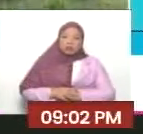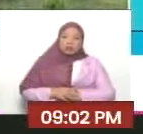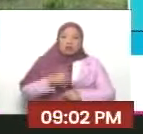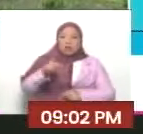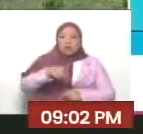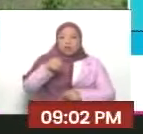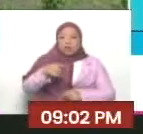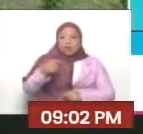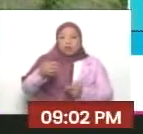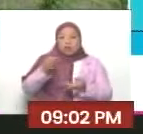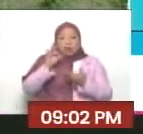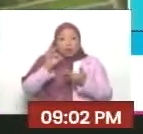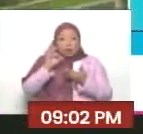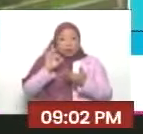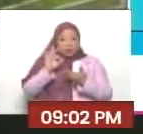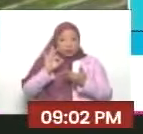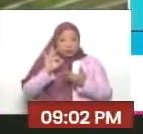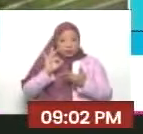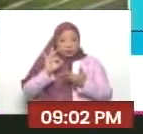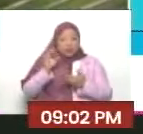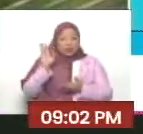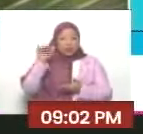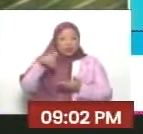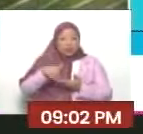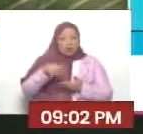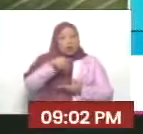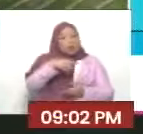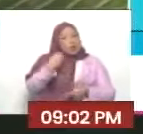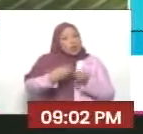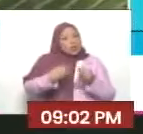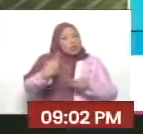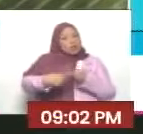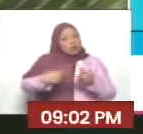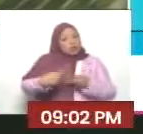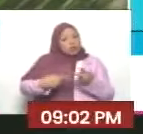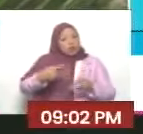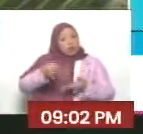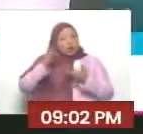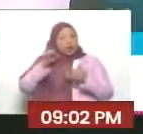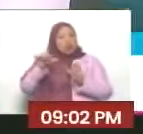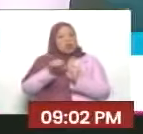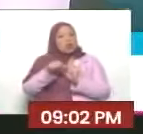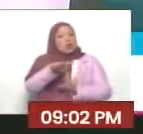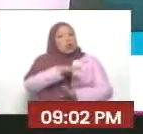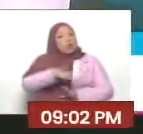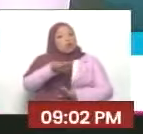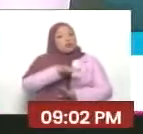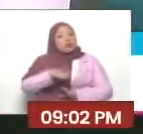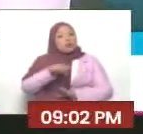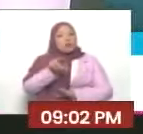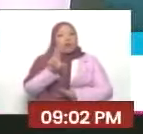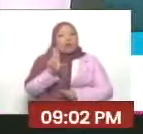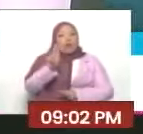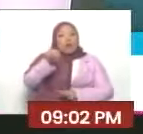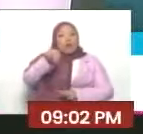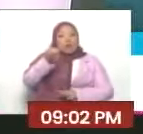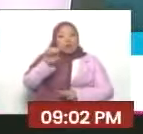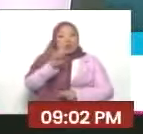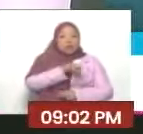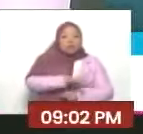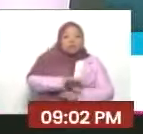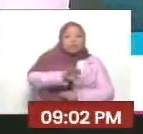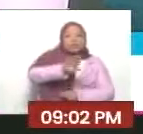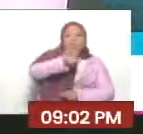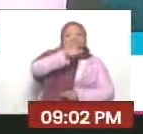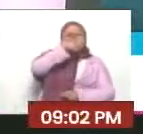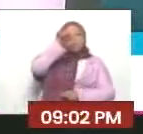Ruta del Café Mirandino. Correcto. ¿Tú produces café? Sí. ¿Dónde produces café? En Laguneta de la Montaña. ¿Desde